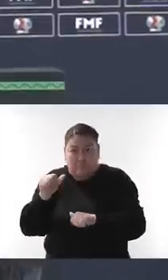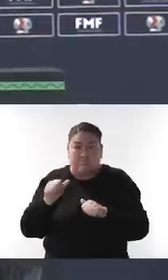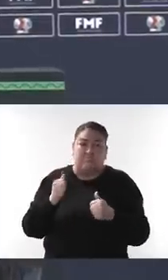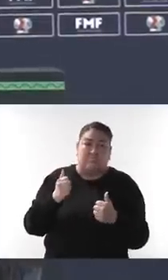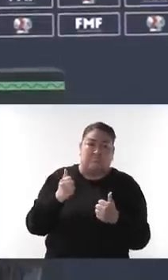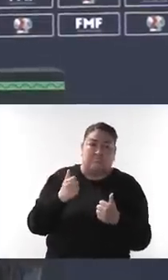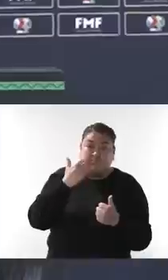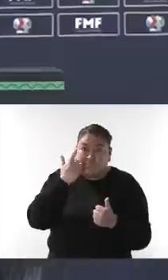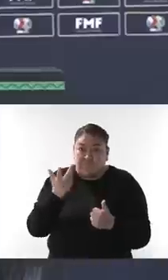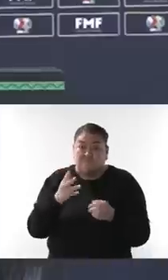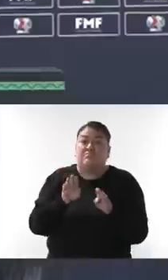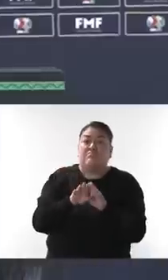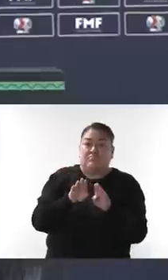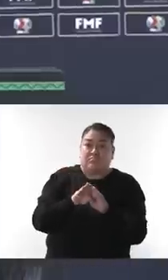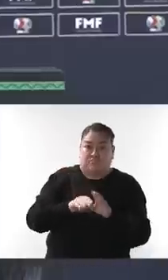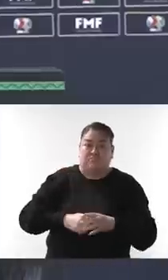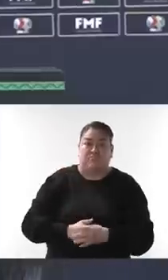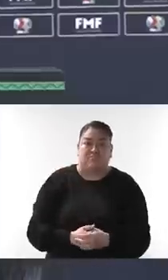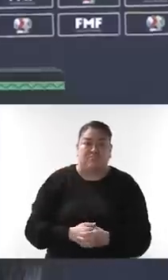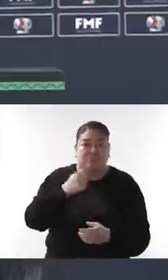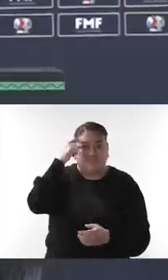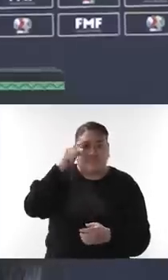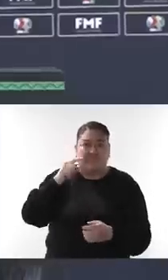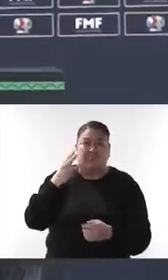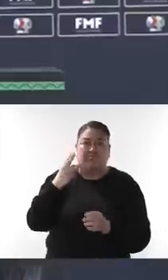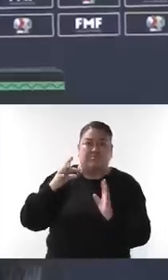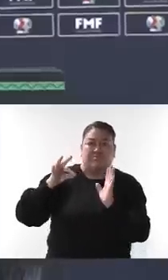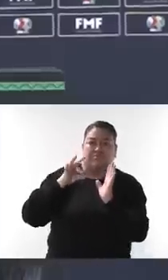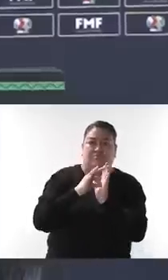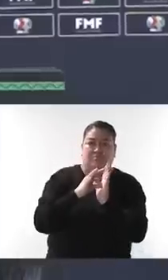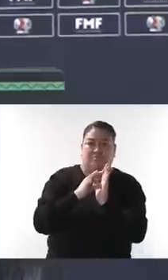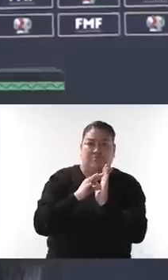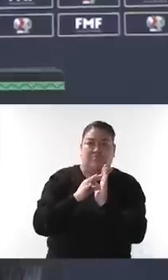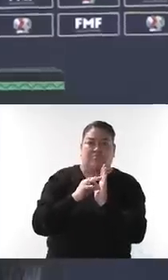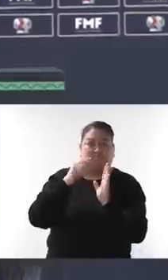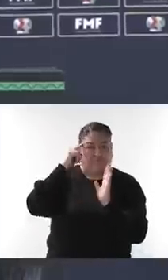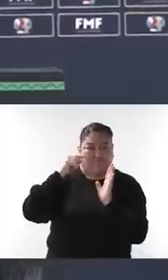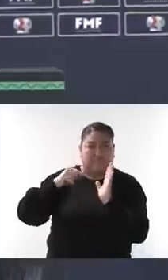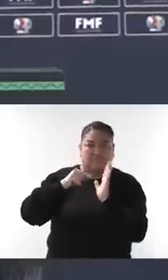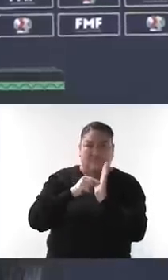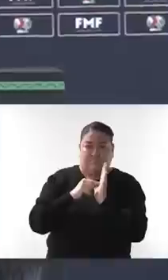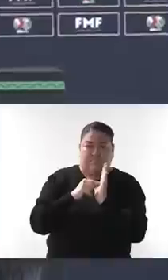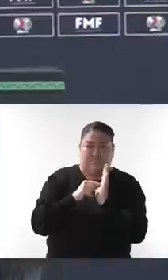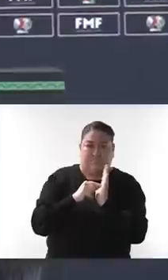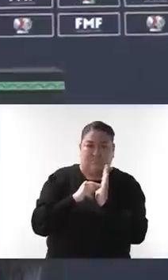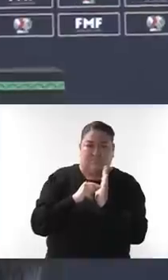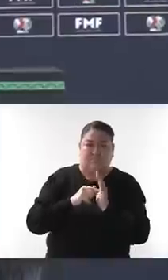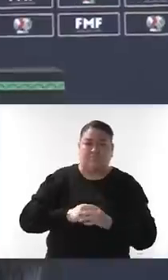que haya un intercambio? ¿Cuál de esos tres puntos será el esencial? Gracias.